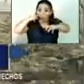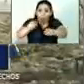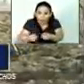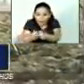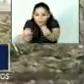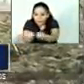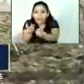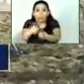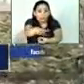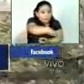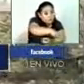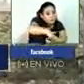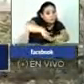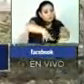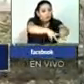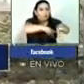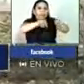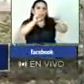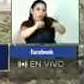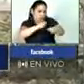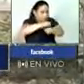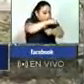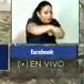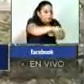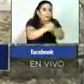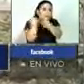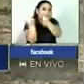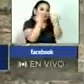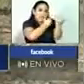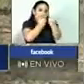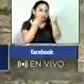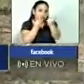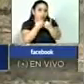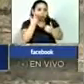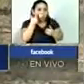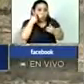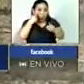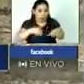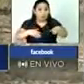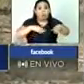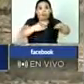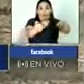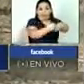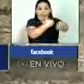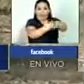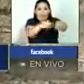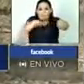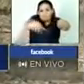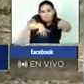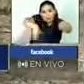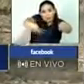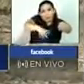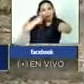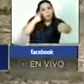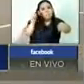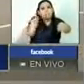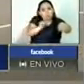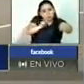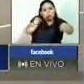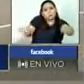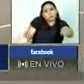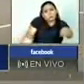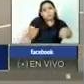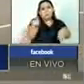preparar la tierra para sembrar maíz. Lo hace a orillas de esta carretera, donde unas personas le dieron